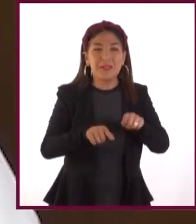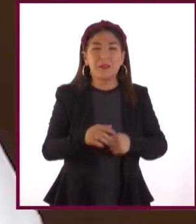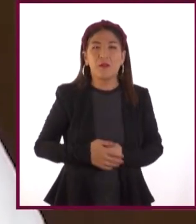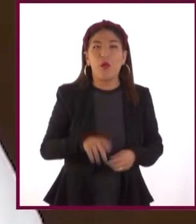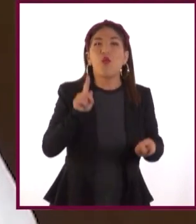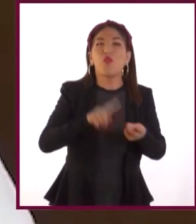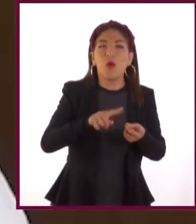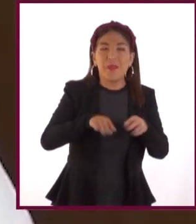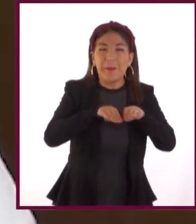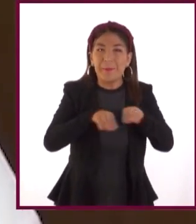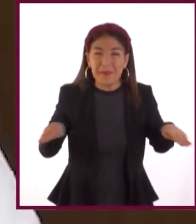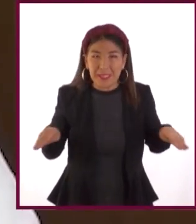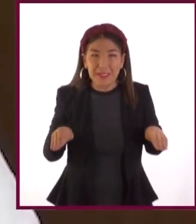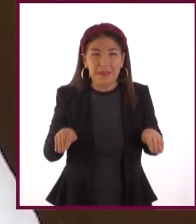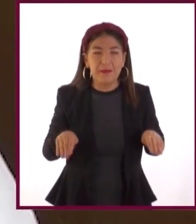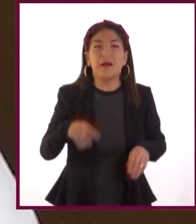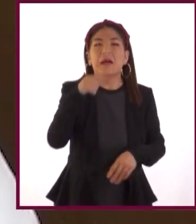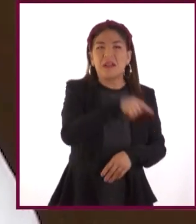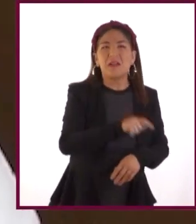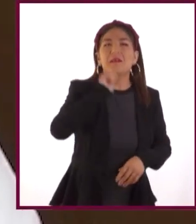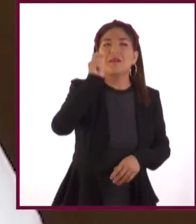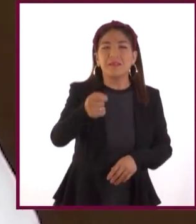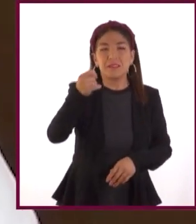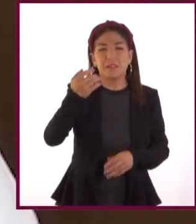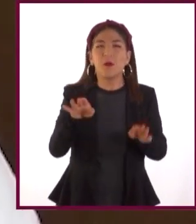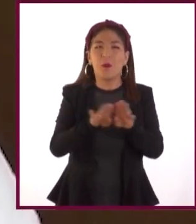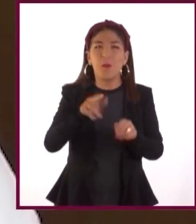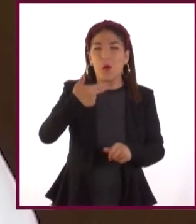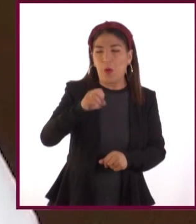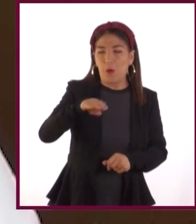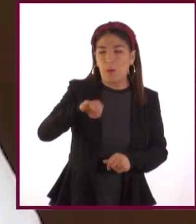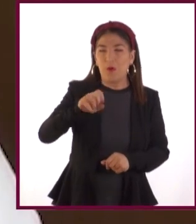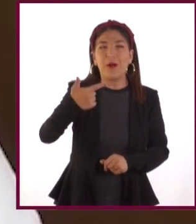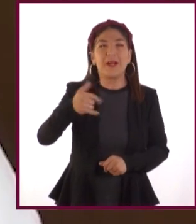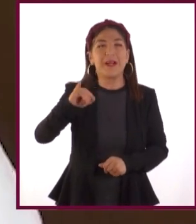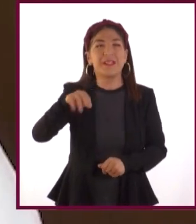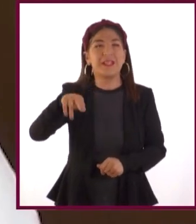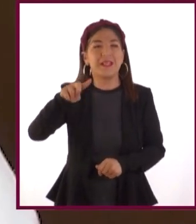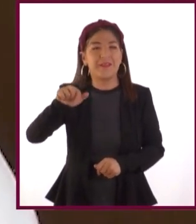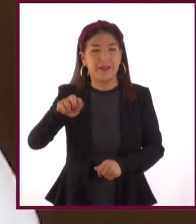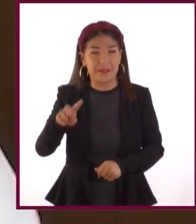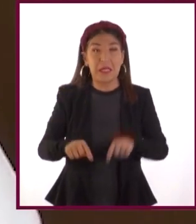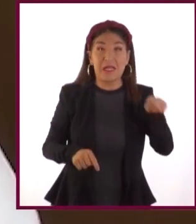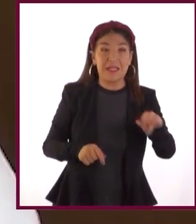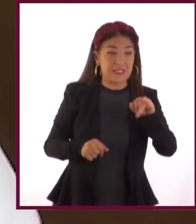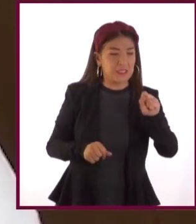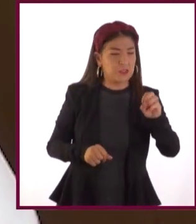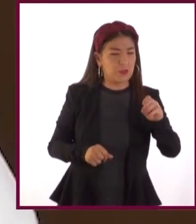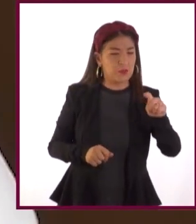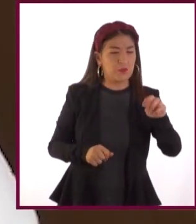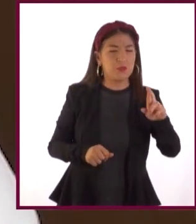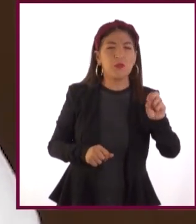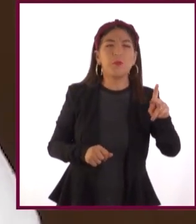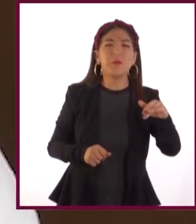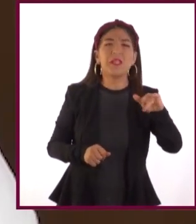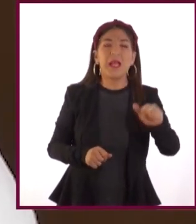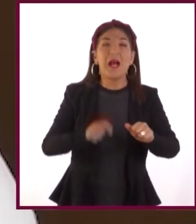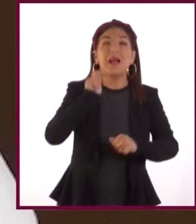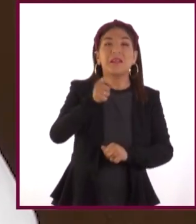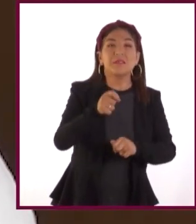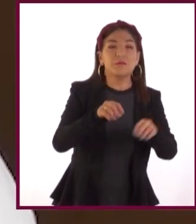del agua no van a cambiar por donde lo mire. Y sin embargo, un gel que está hecho prácticamente de líquido,